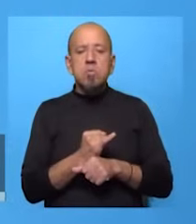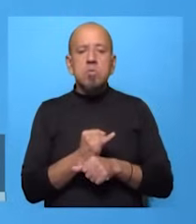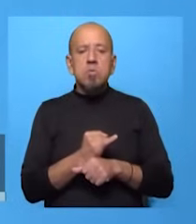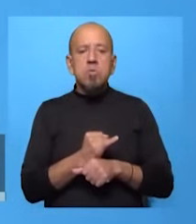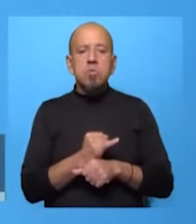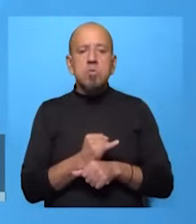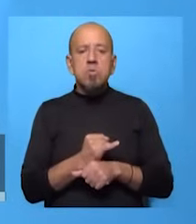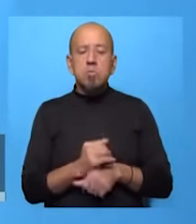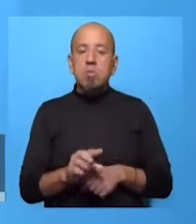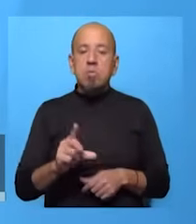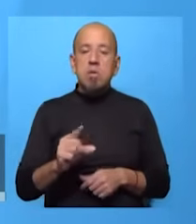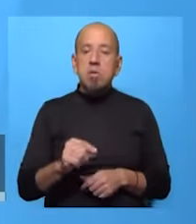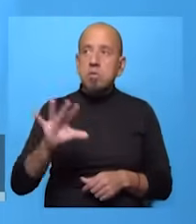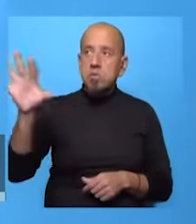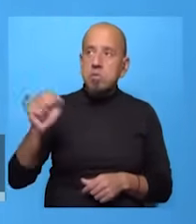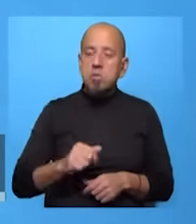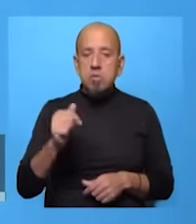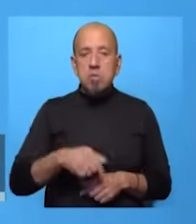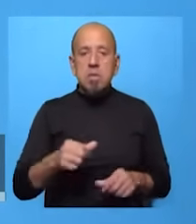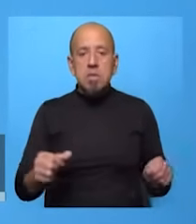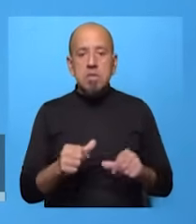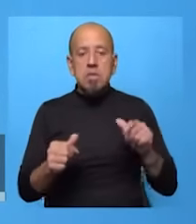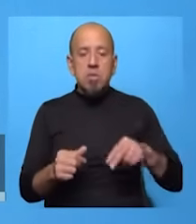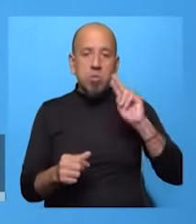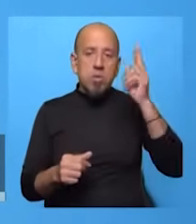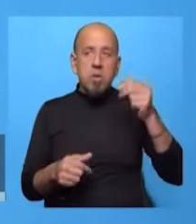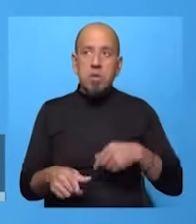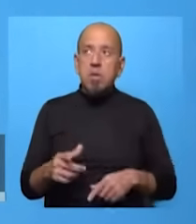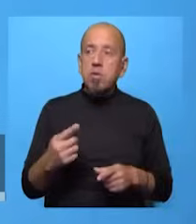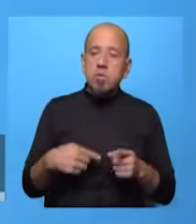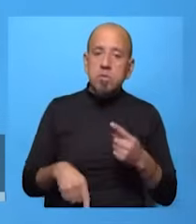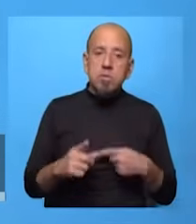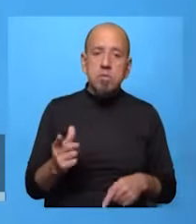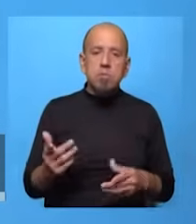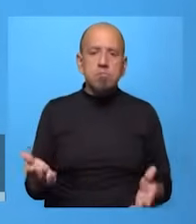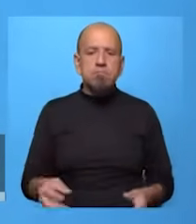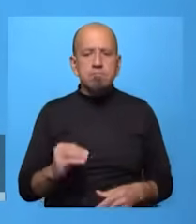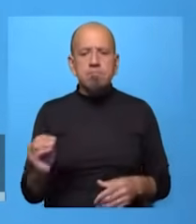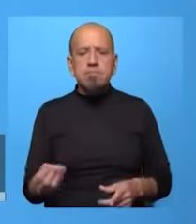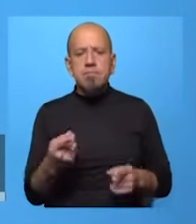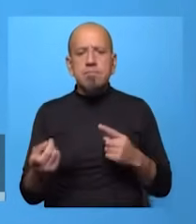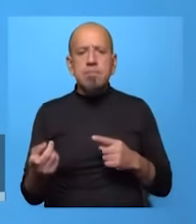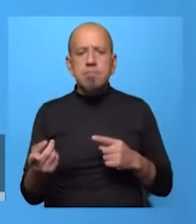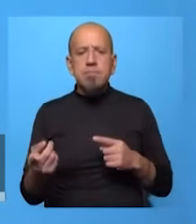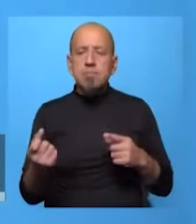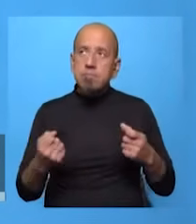barato importar que producir en Uruguay y que además le ha generado una enorme perdida al sector agroexportador del país